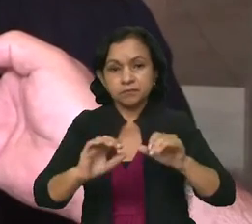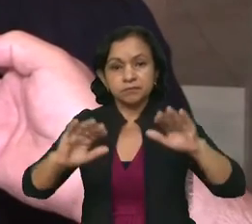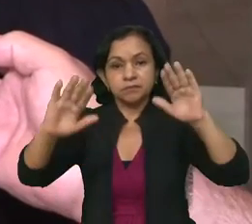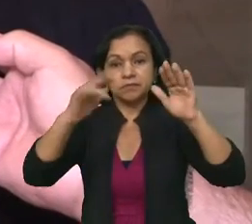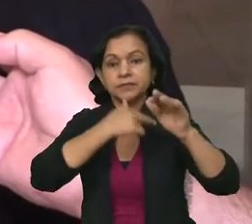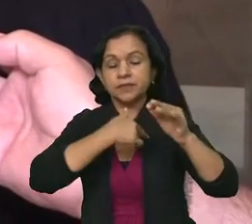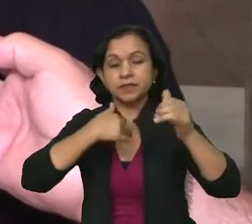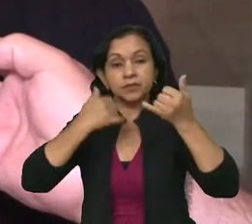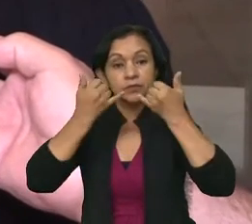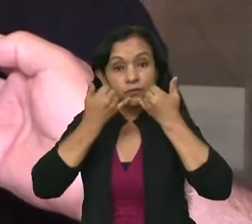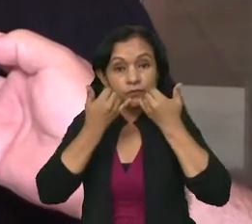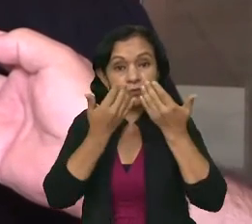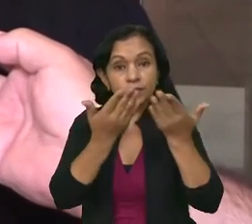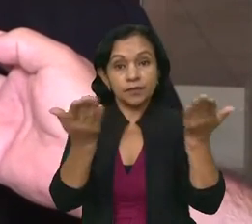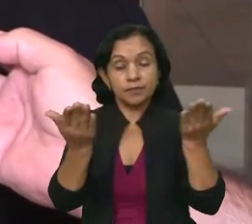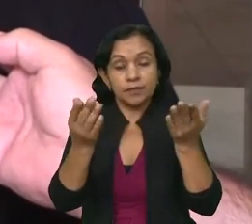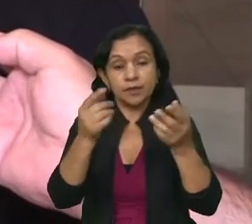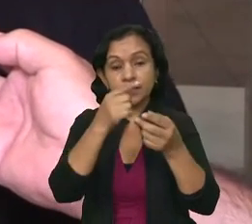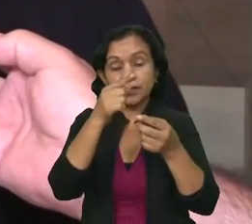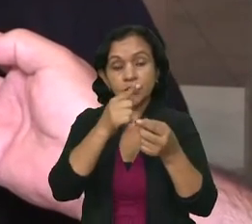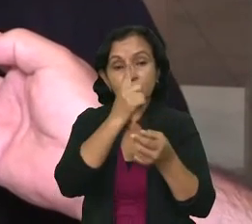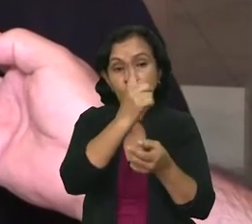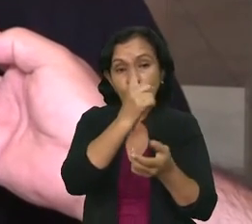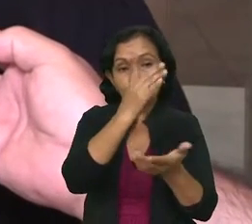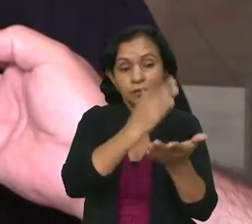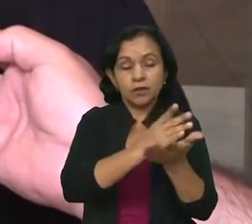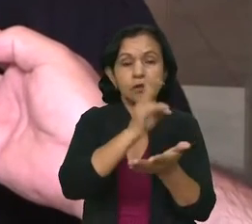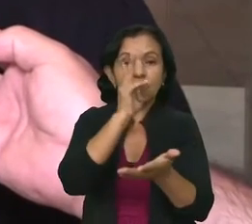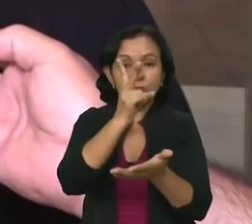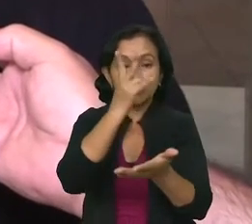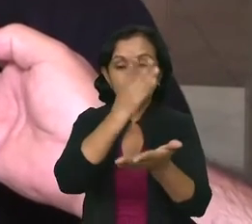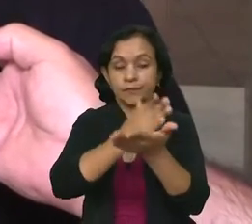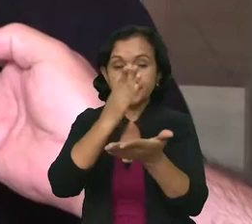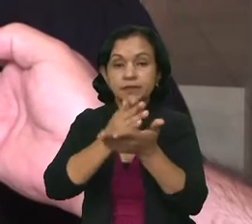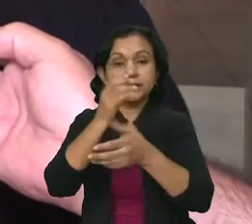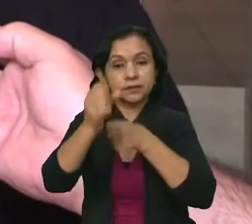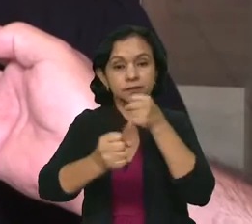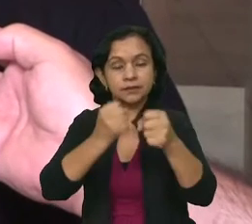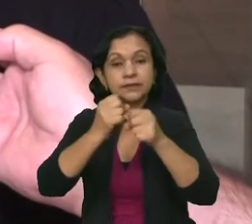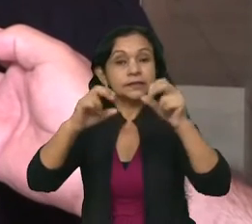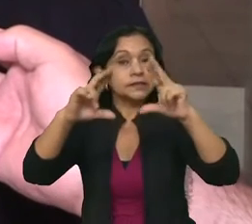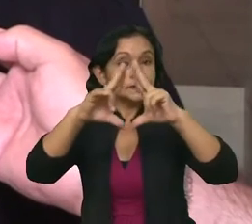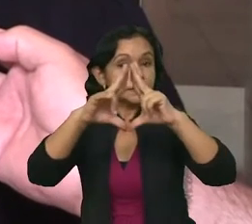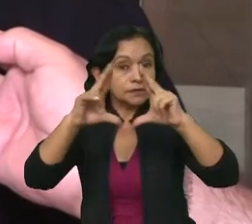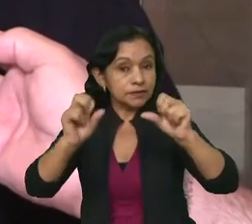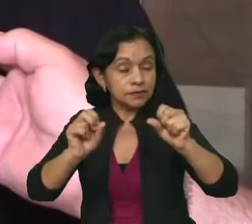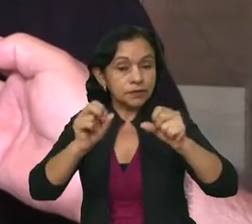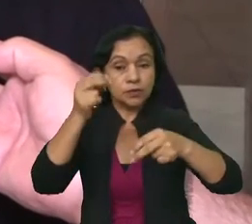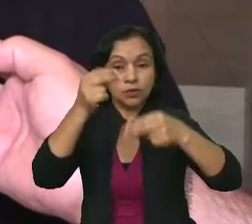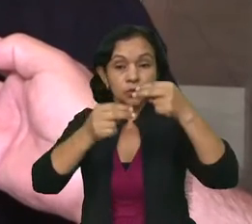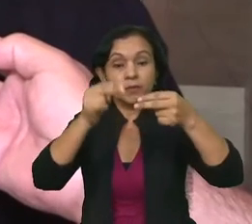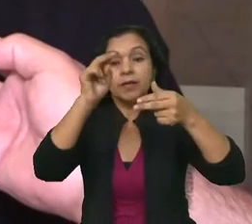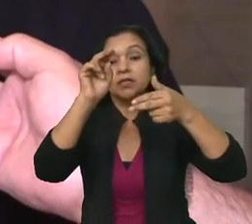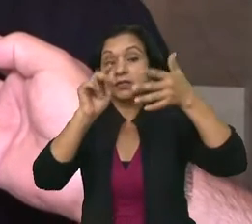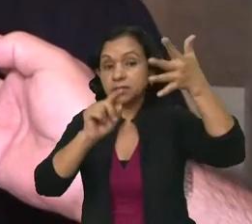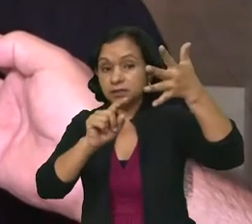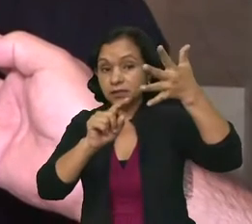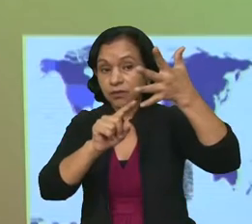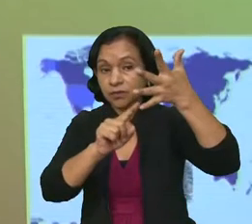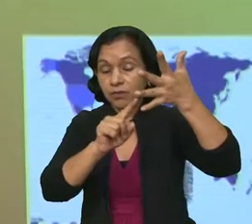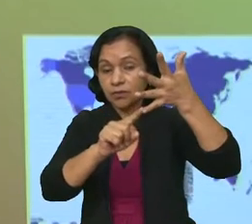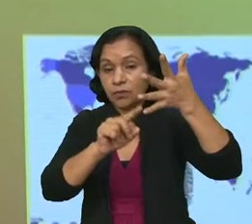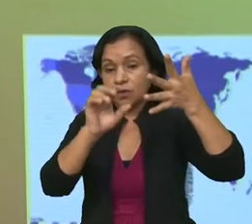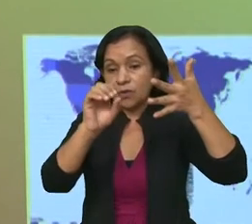un informe dos o tres veces en el año, donde Nicaragua en este momento aparece en el top número 5 de ONU